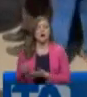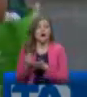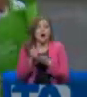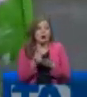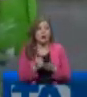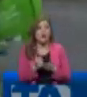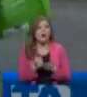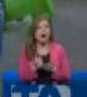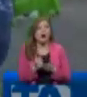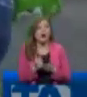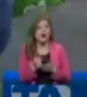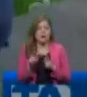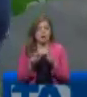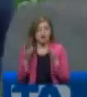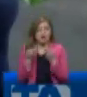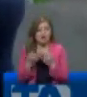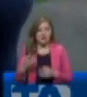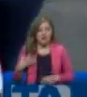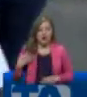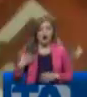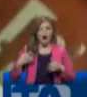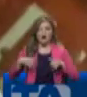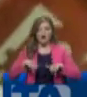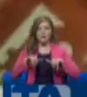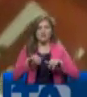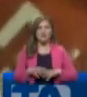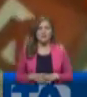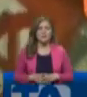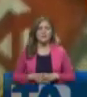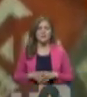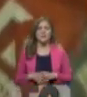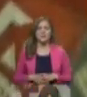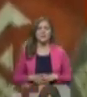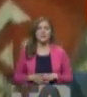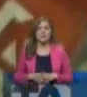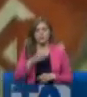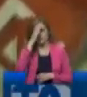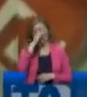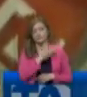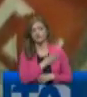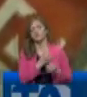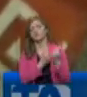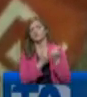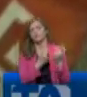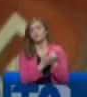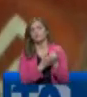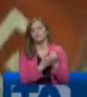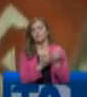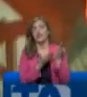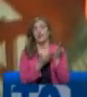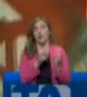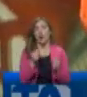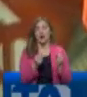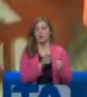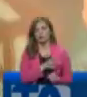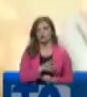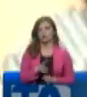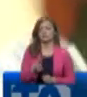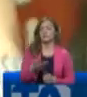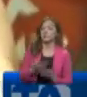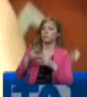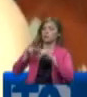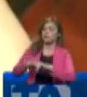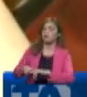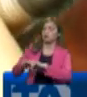en parte, pero el reclamo de los familiares continúa. Con el apoyo de ellos desde fuera se puede ir corrigiendo problemas que se filtran hacia adentro.